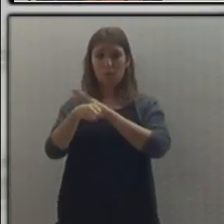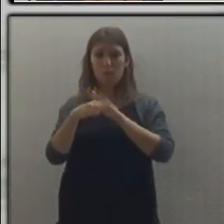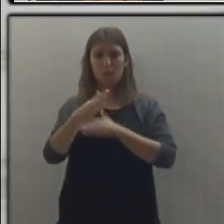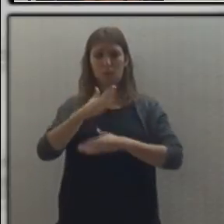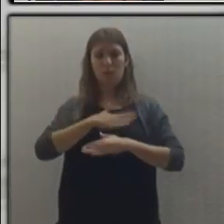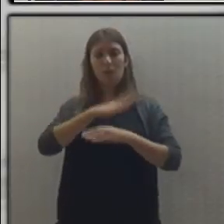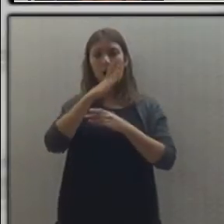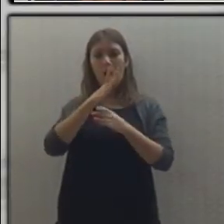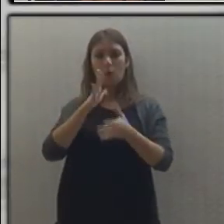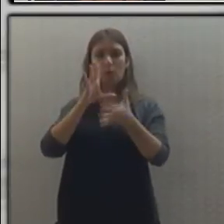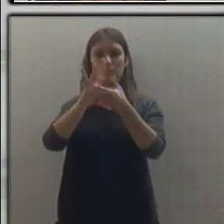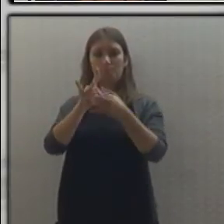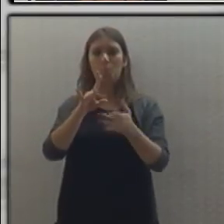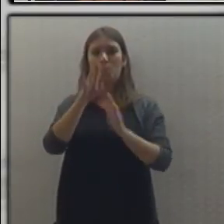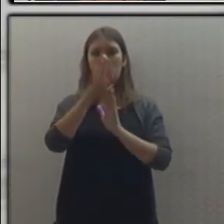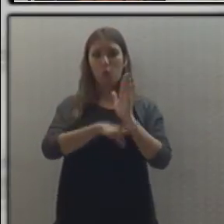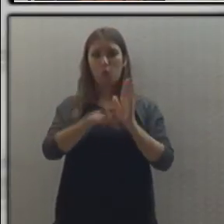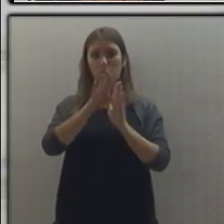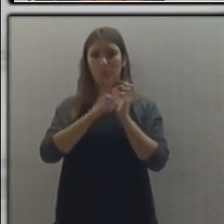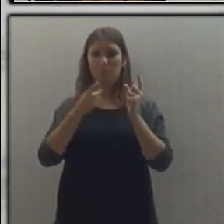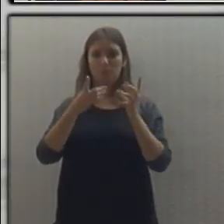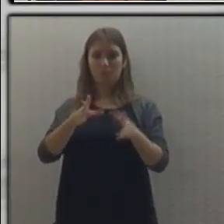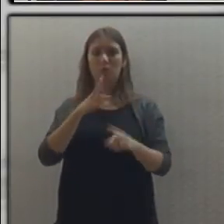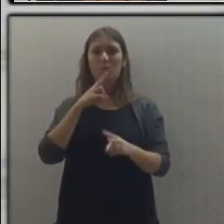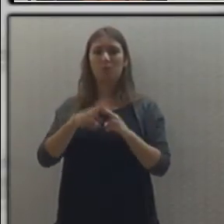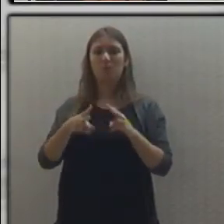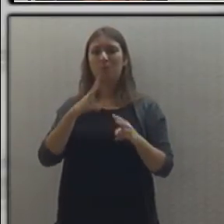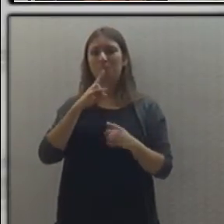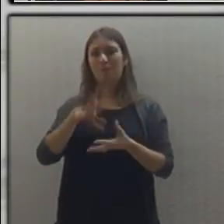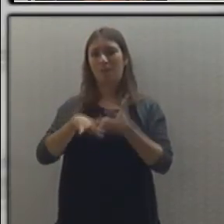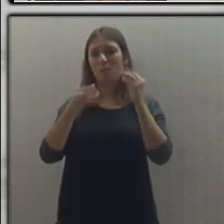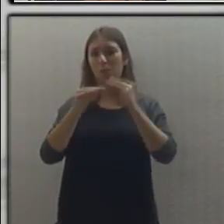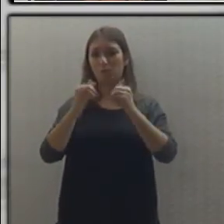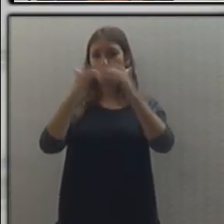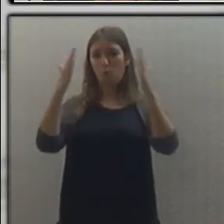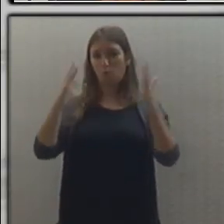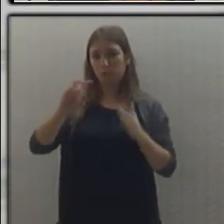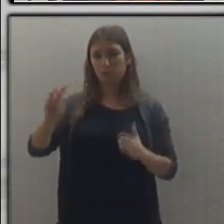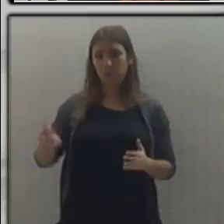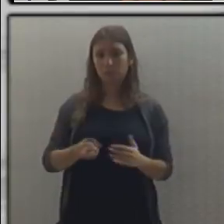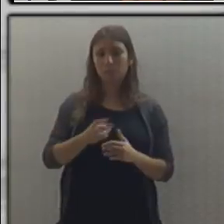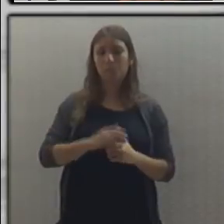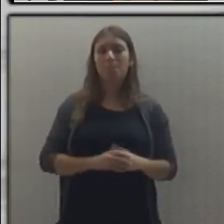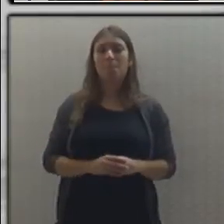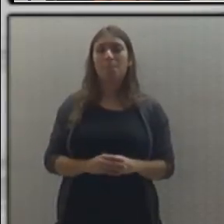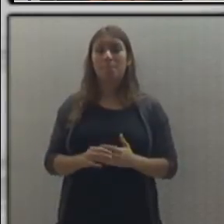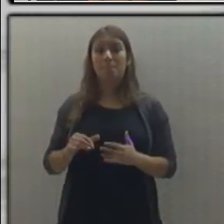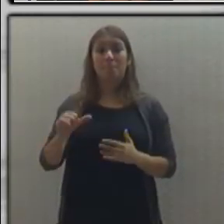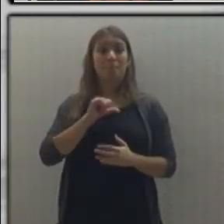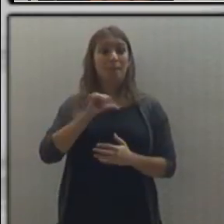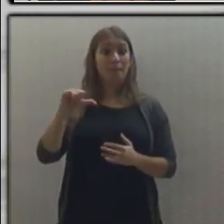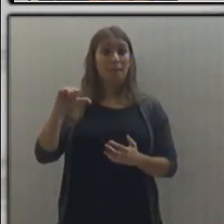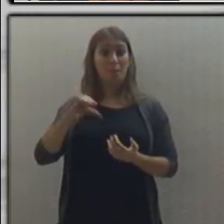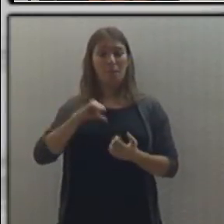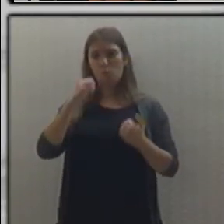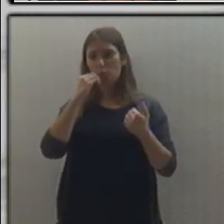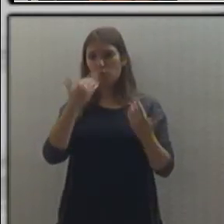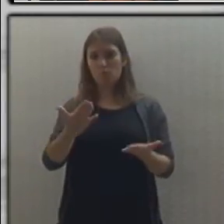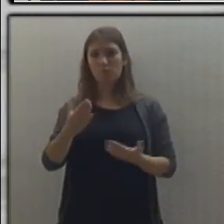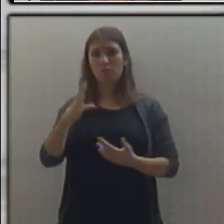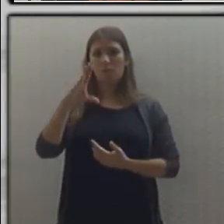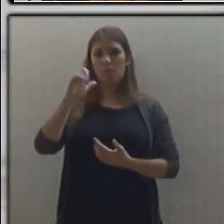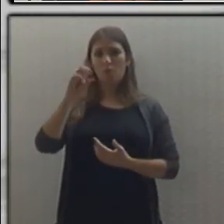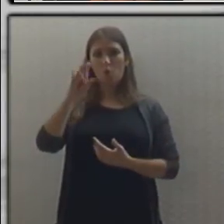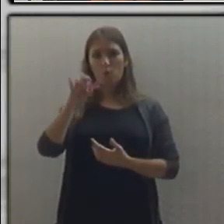estamos participando en varios programas de adaptación funcional. A nivel privado, pues participamos con el